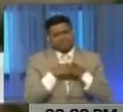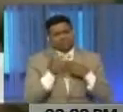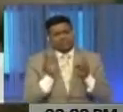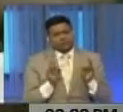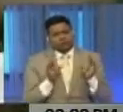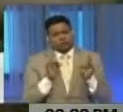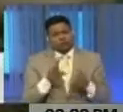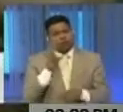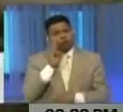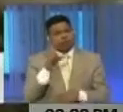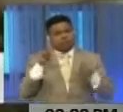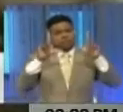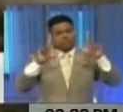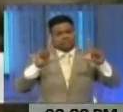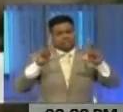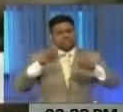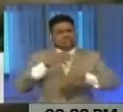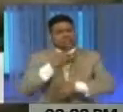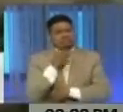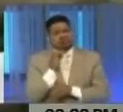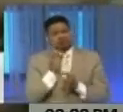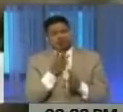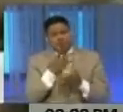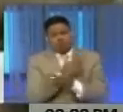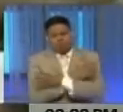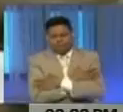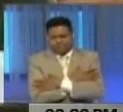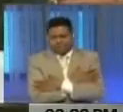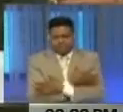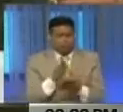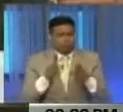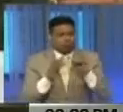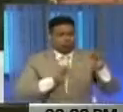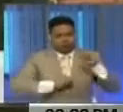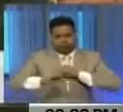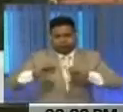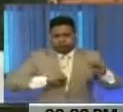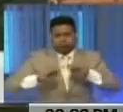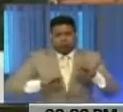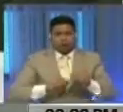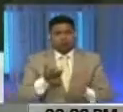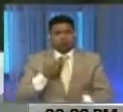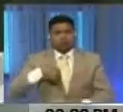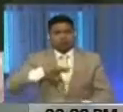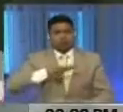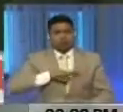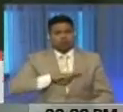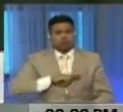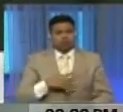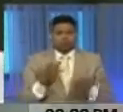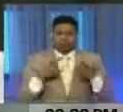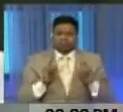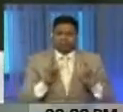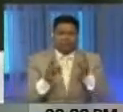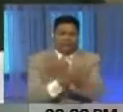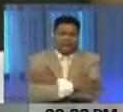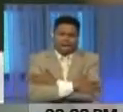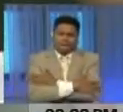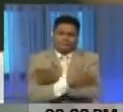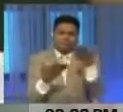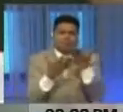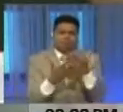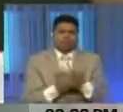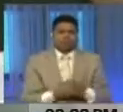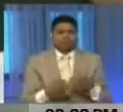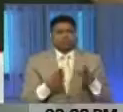imágenes de las secuelas del terremoto. Nosotros tenemos un aprecio, un amor, una identidad muy